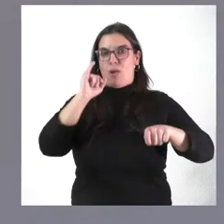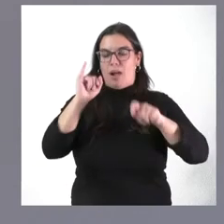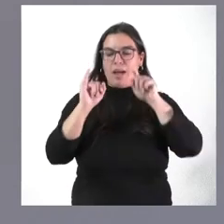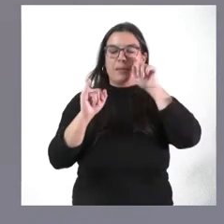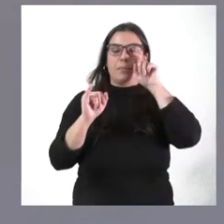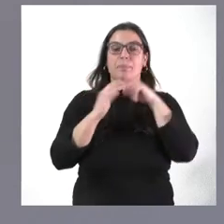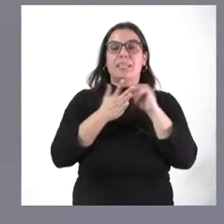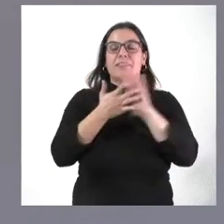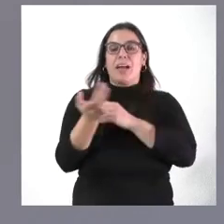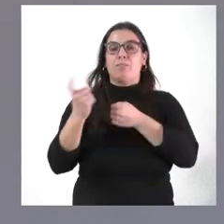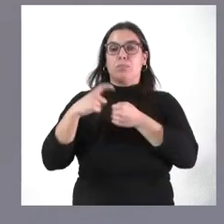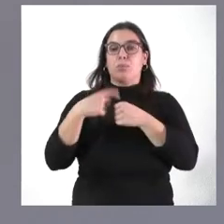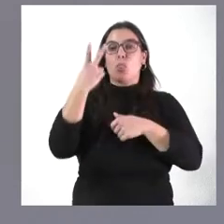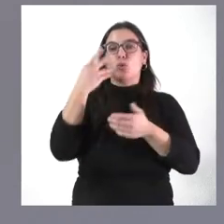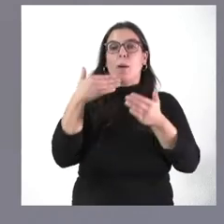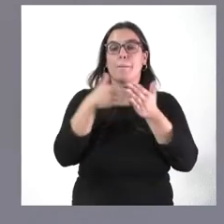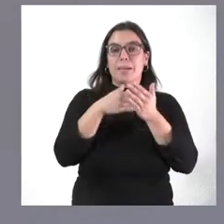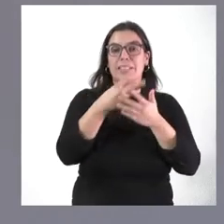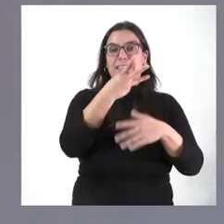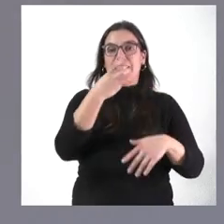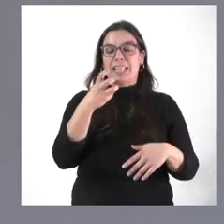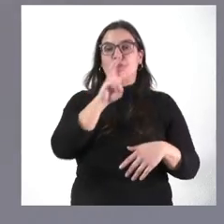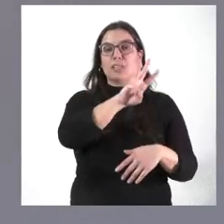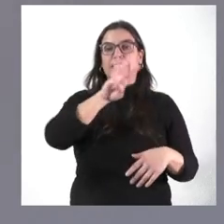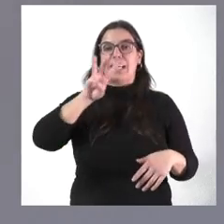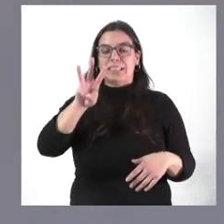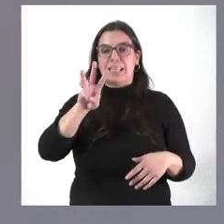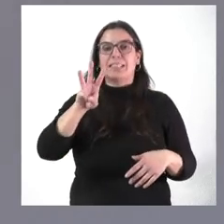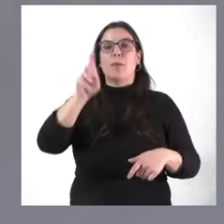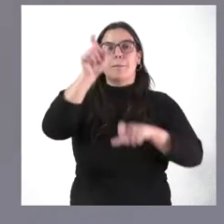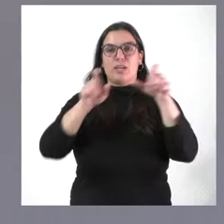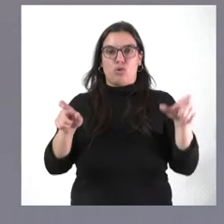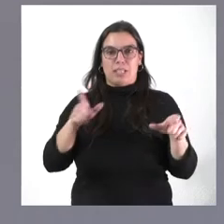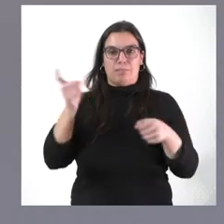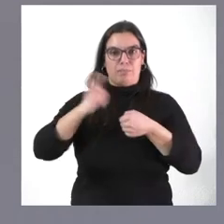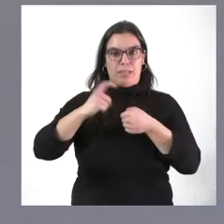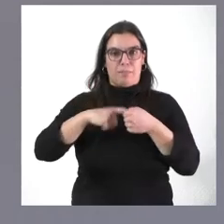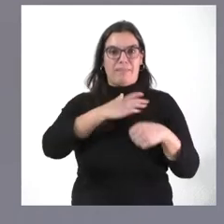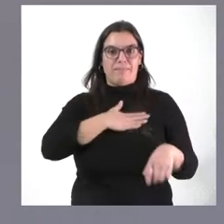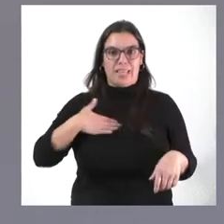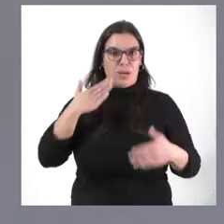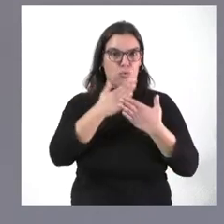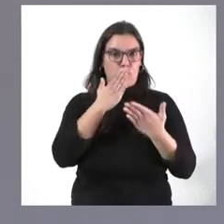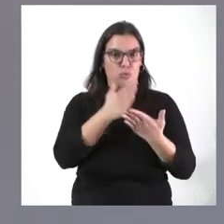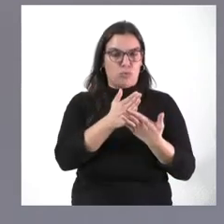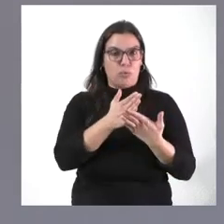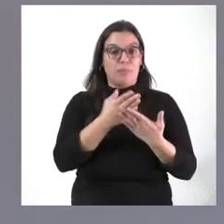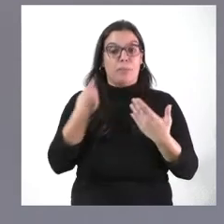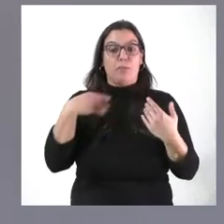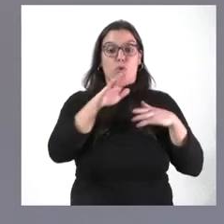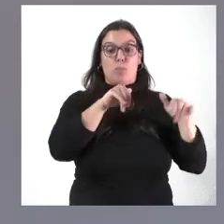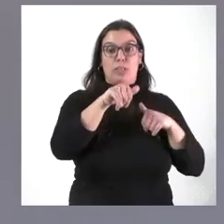que se han inscrito un total de 2.33 solicitantes de acuerdo con las bases de esa convocatoria